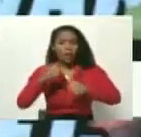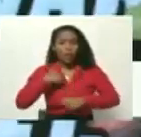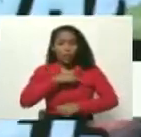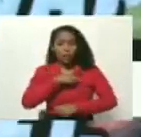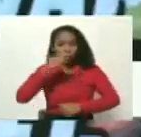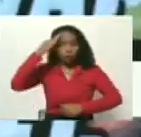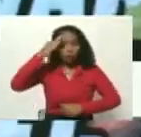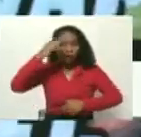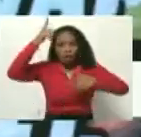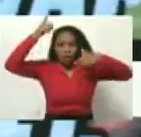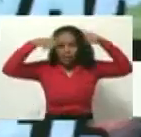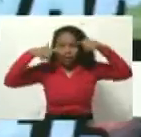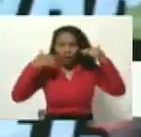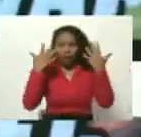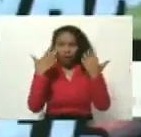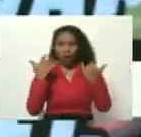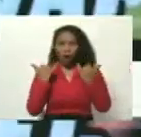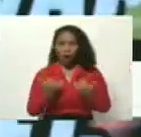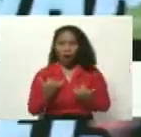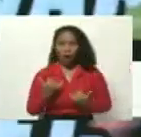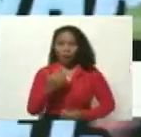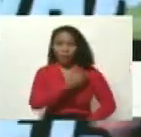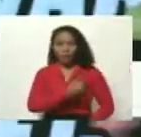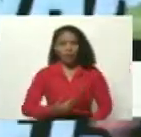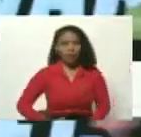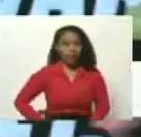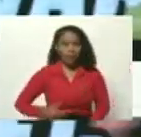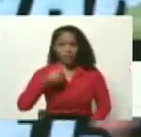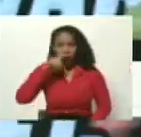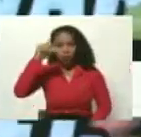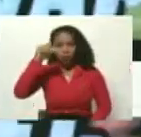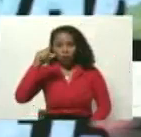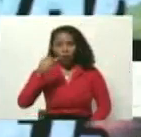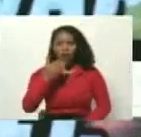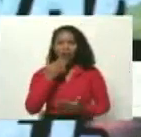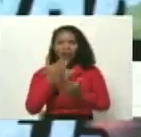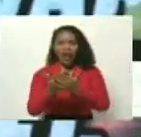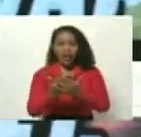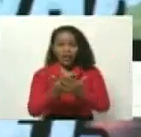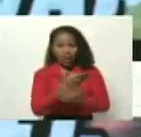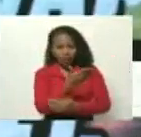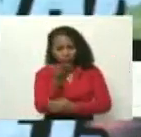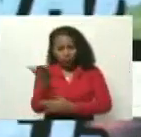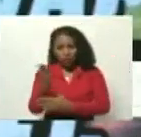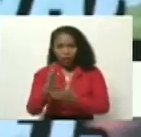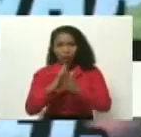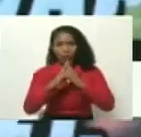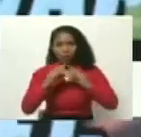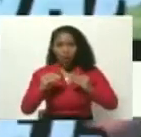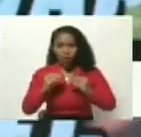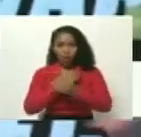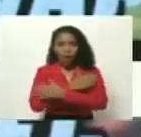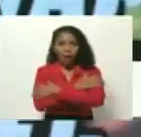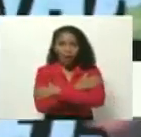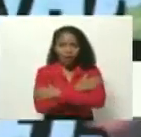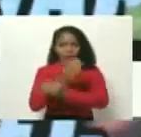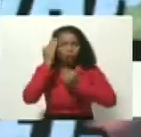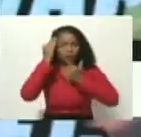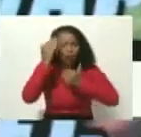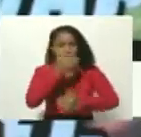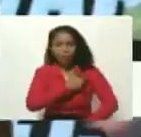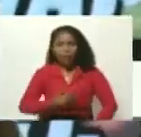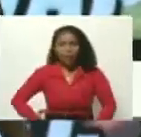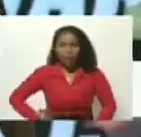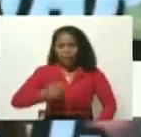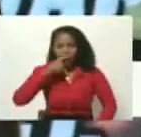Chávez y en las manos ahora del presidente Nicolás Maduro. Muchísimas gracias a todos, un abrazo, les dejo el saludo del presidente